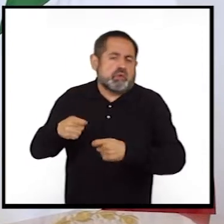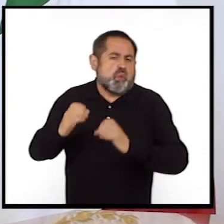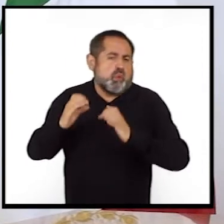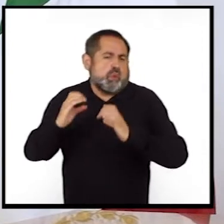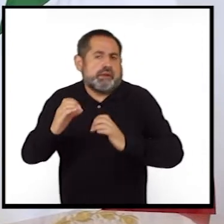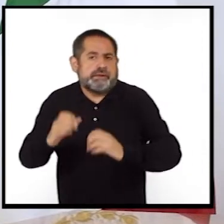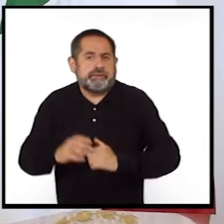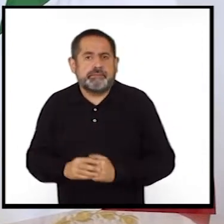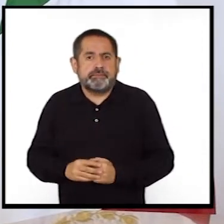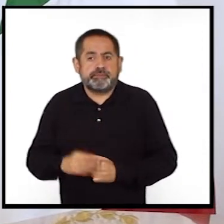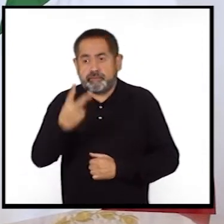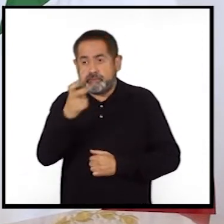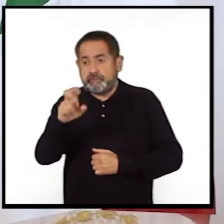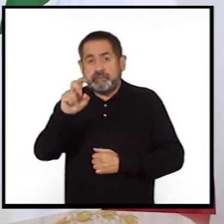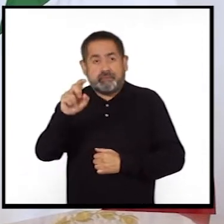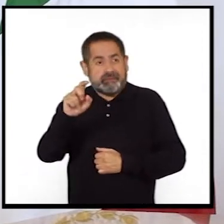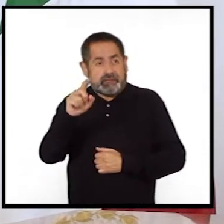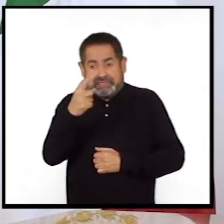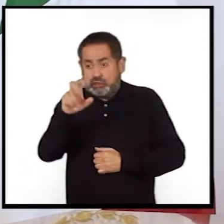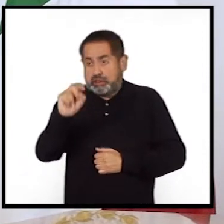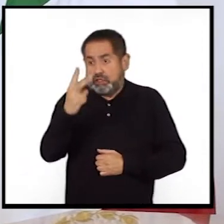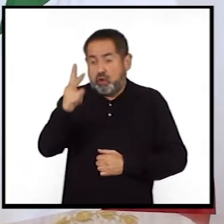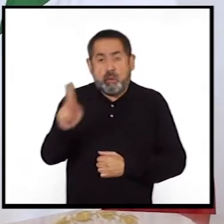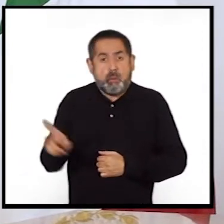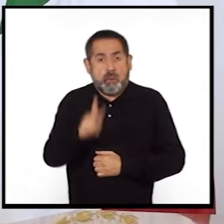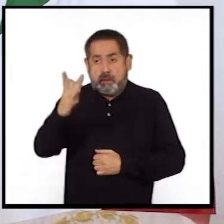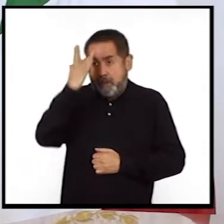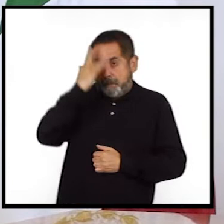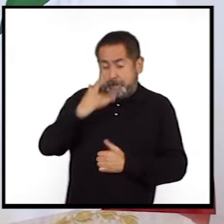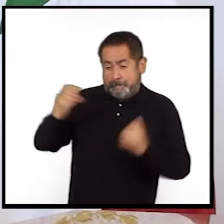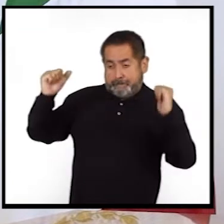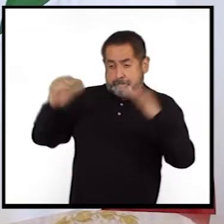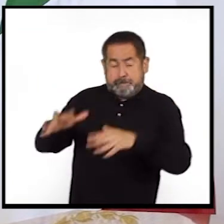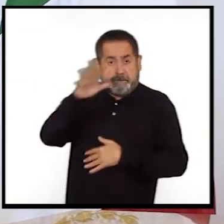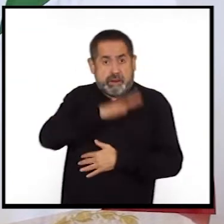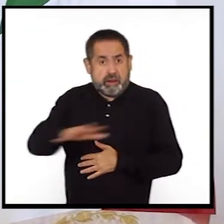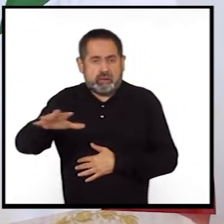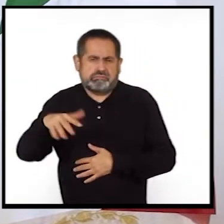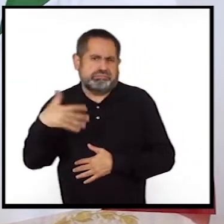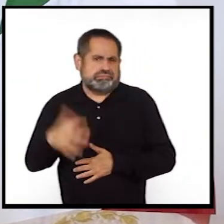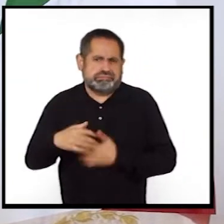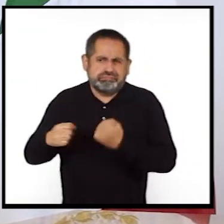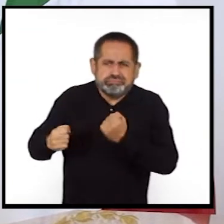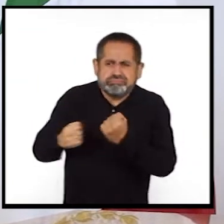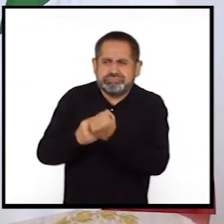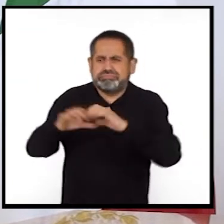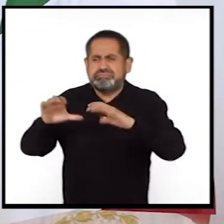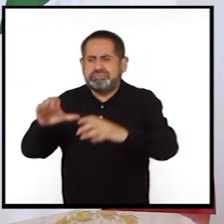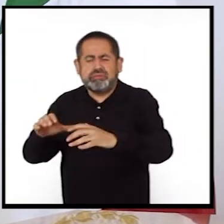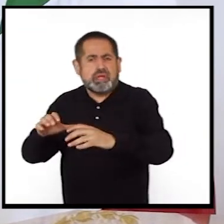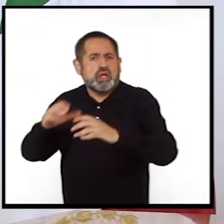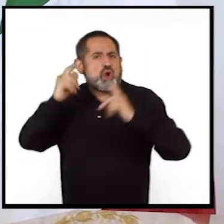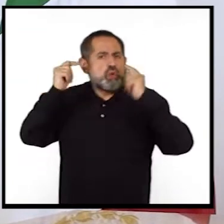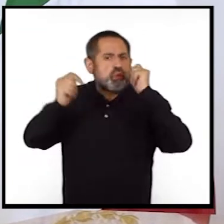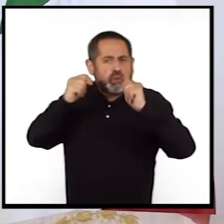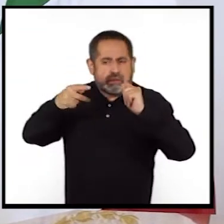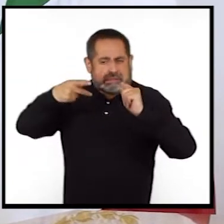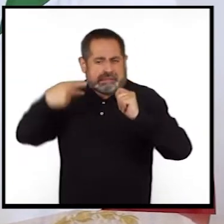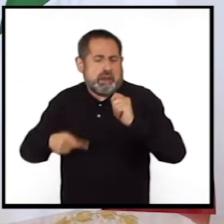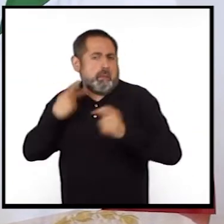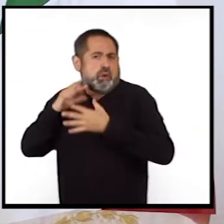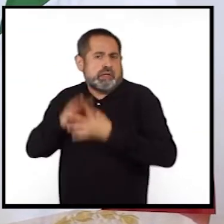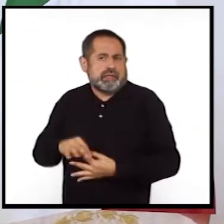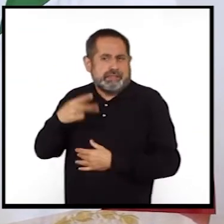pueblos mágicos son pilares de la política turística nacional y en un